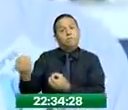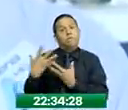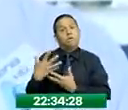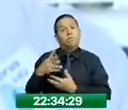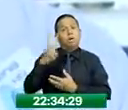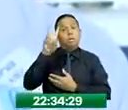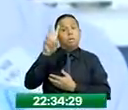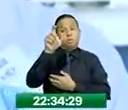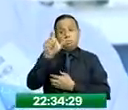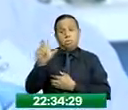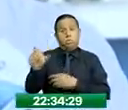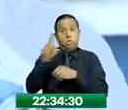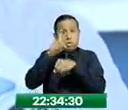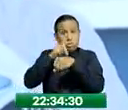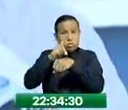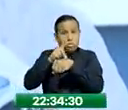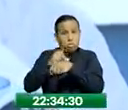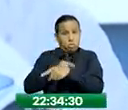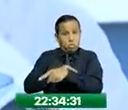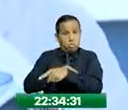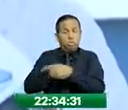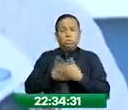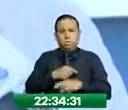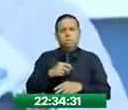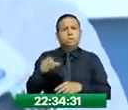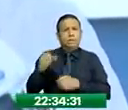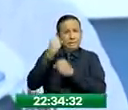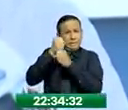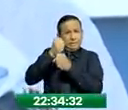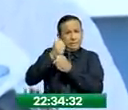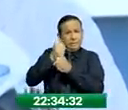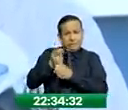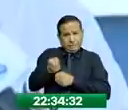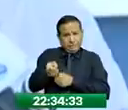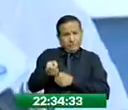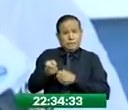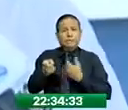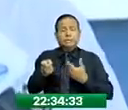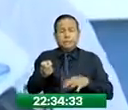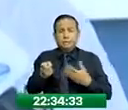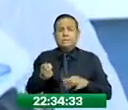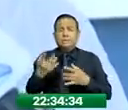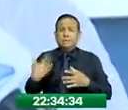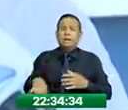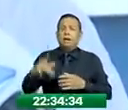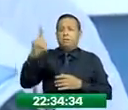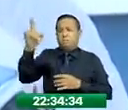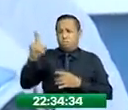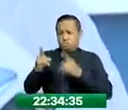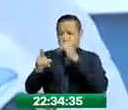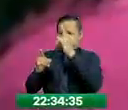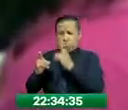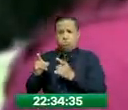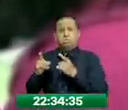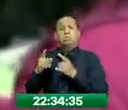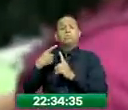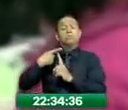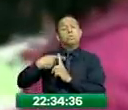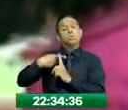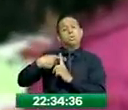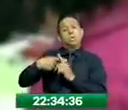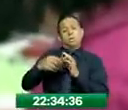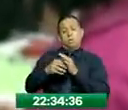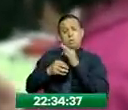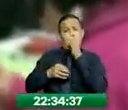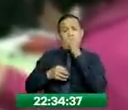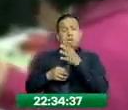médicos y uno de terapia intensiva y otro de gastroenterología están infectadas el contagio